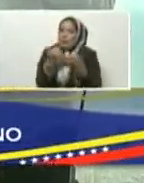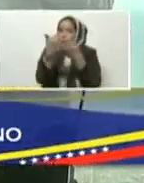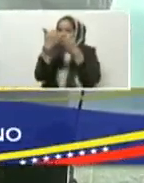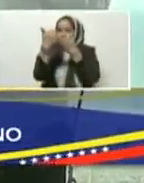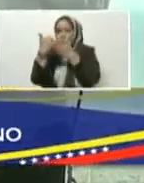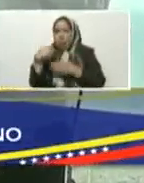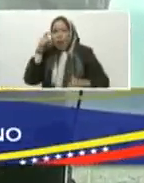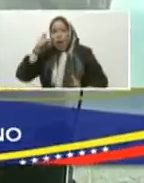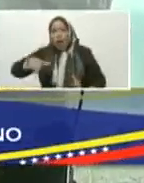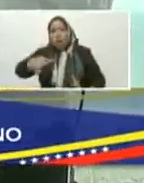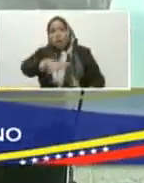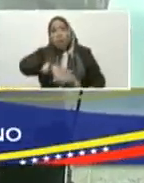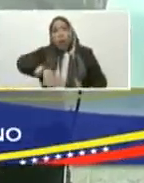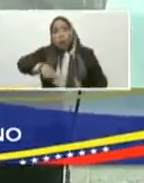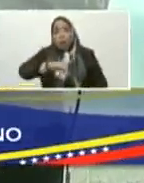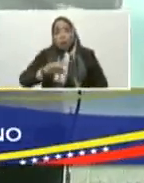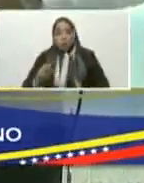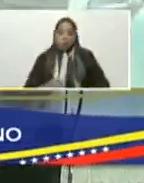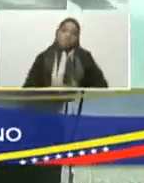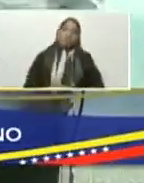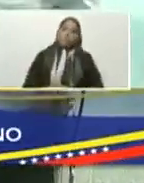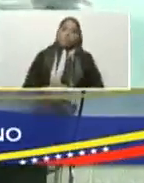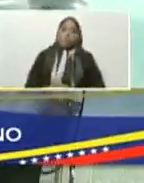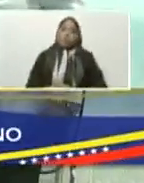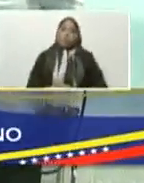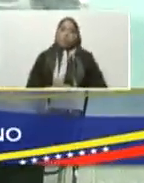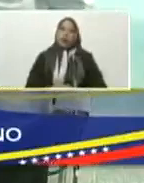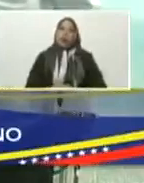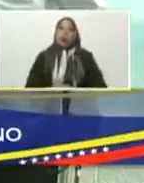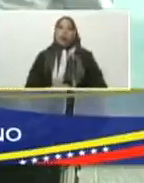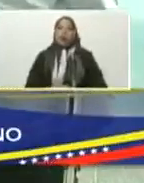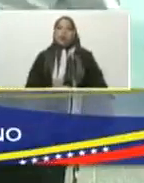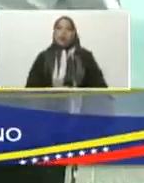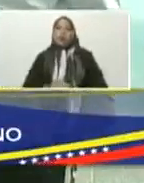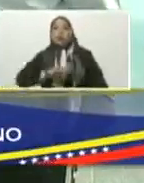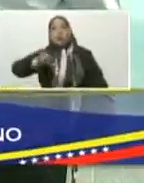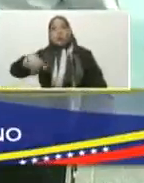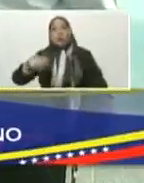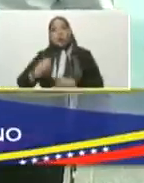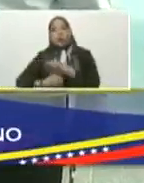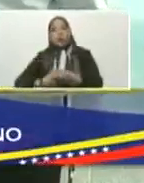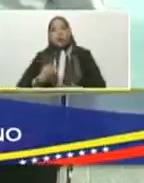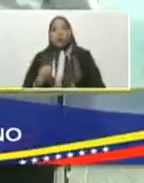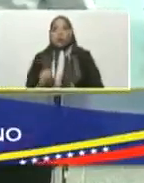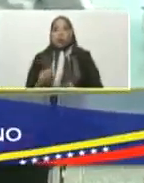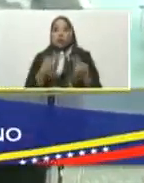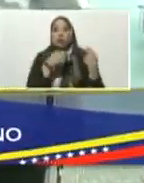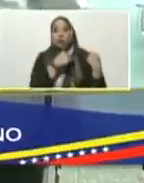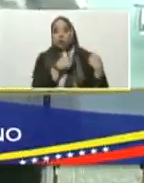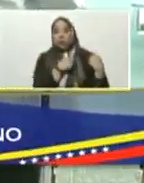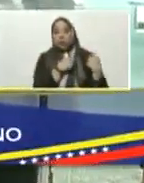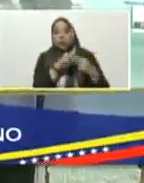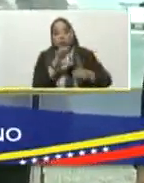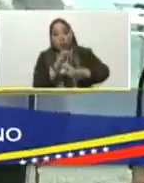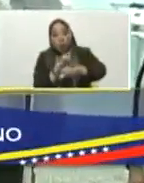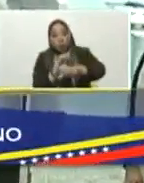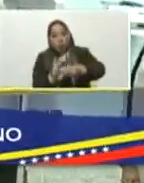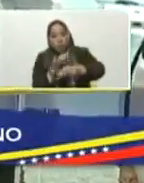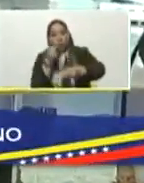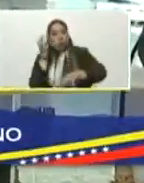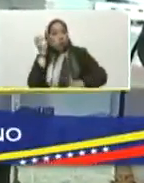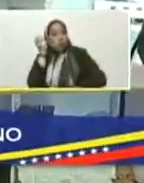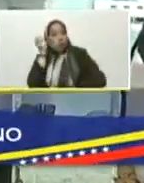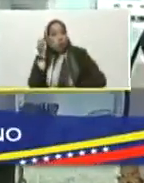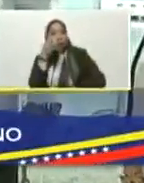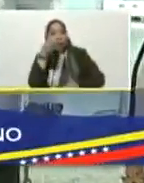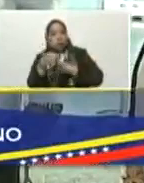es. Cabe destacar también, comandante, que nosotros acá le hacemos, por lo menos tengo mi subdirectora, la doctora Joana, cuando yo estoy por la parte posterior,